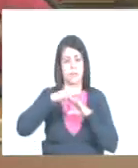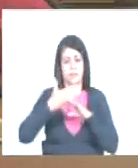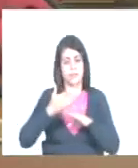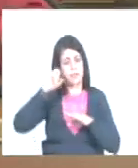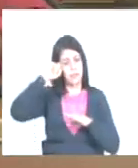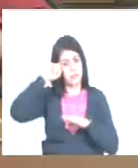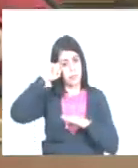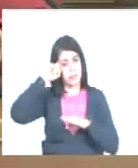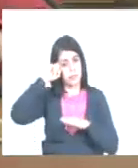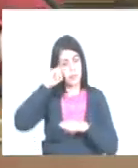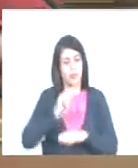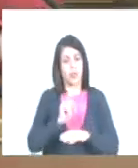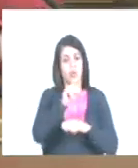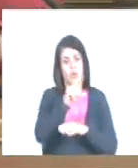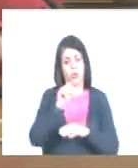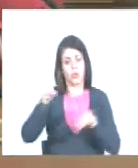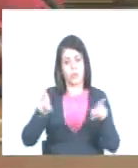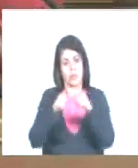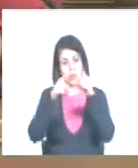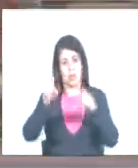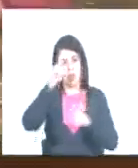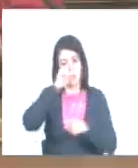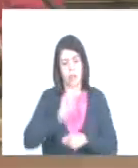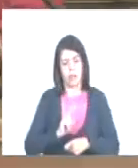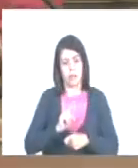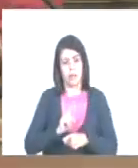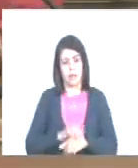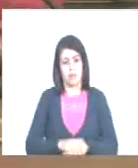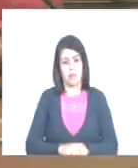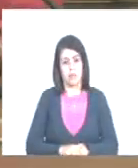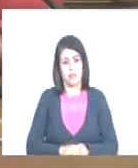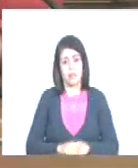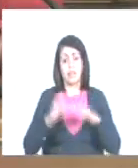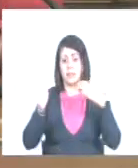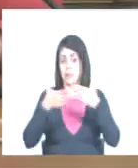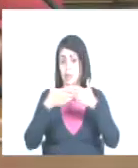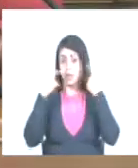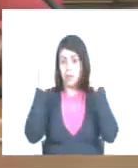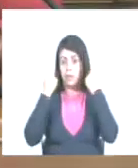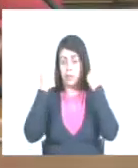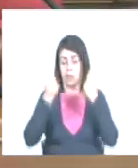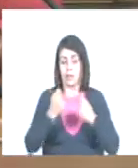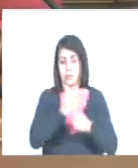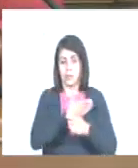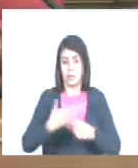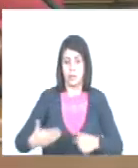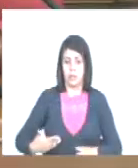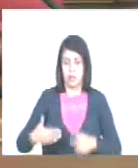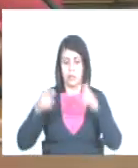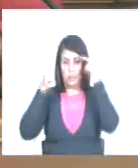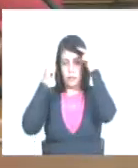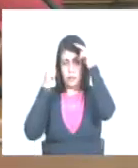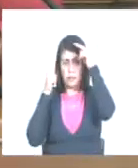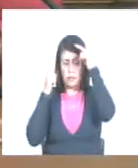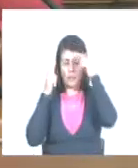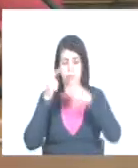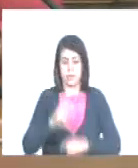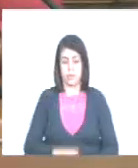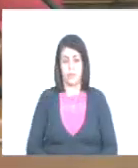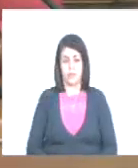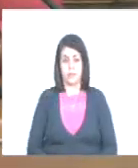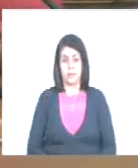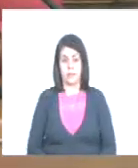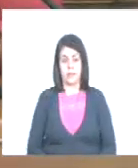de conmemorarse el 11 aniversario del cierre de campaña del comandante eterno Hugo Rafael